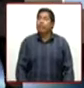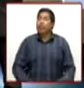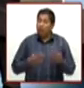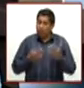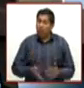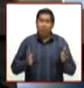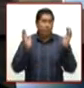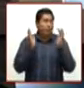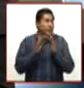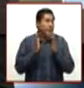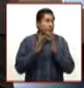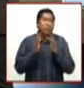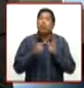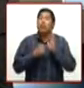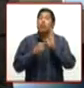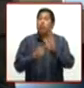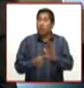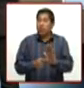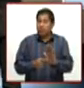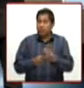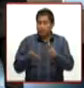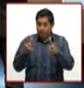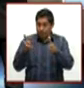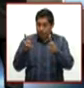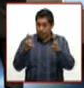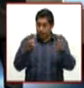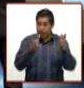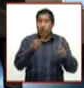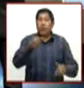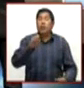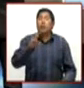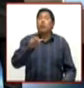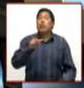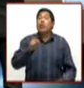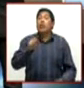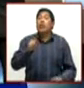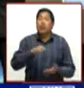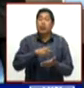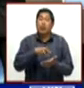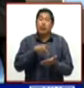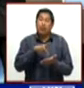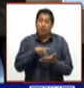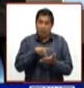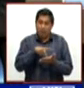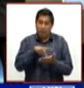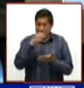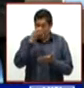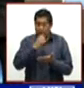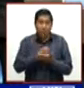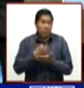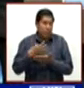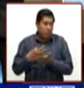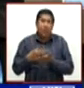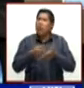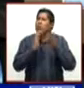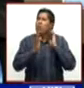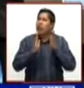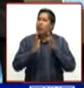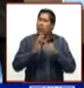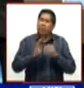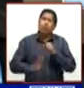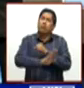Bueno, estamos con nuestra unidad móvil, nos está mostrando las imágenes, está Giovanna Cárdenas en la Plaza Alonso de Mendoza. Vamos a hablar sobre